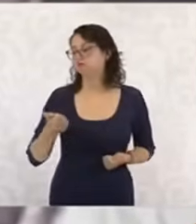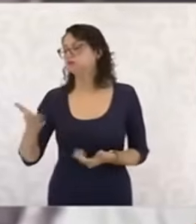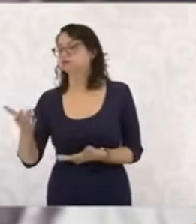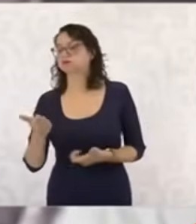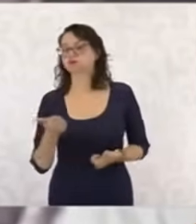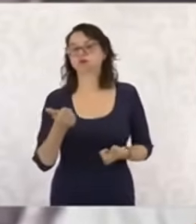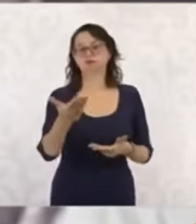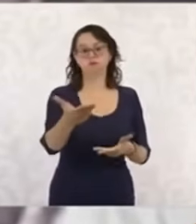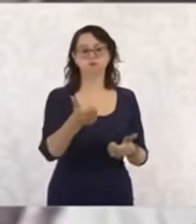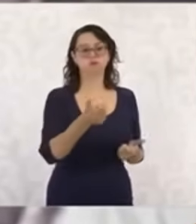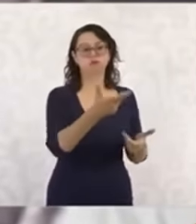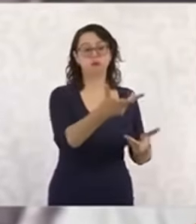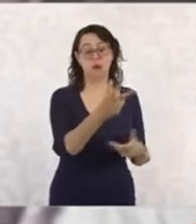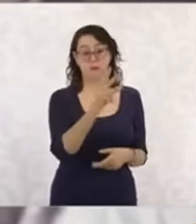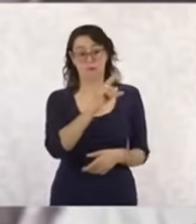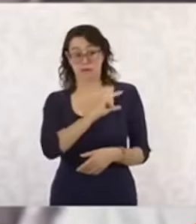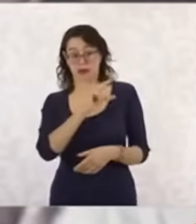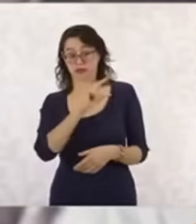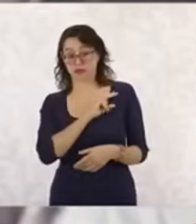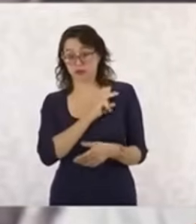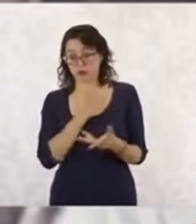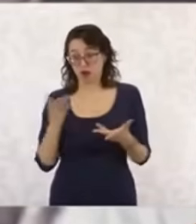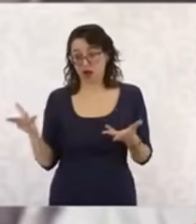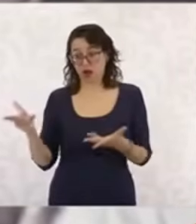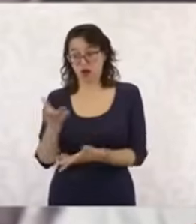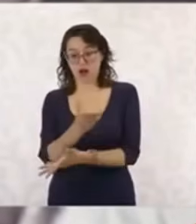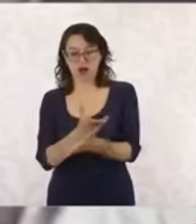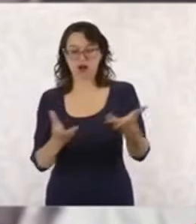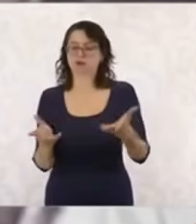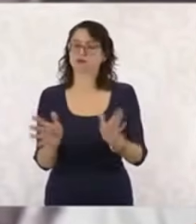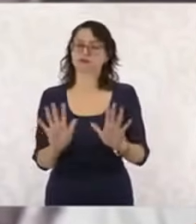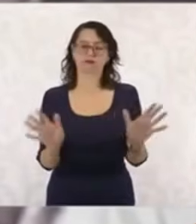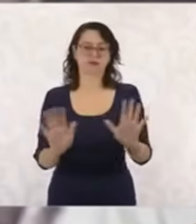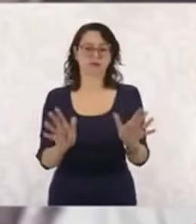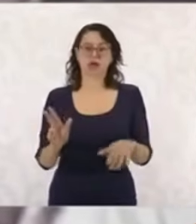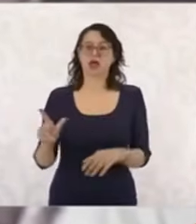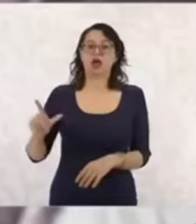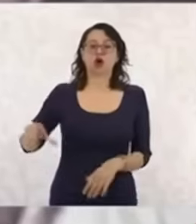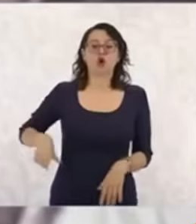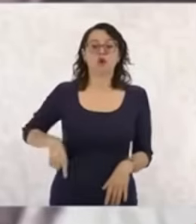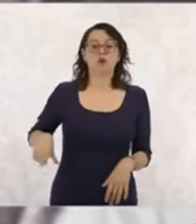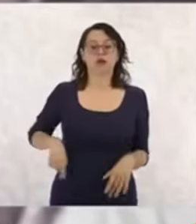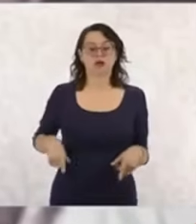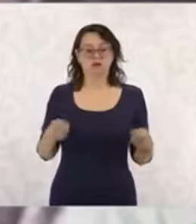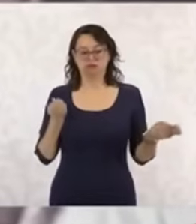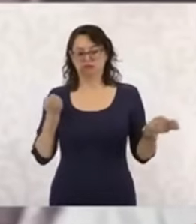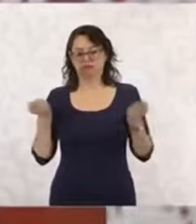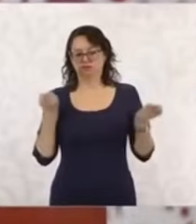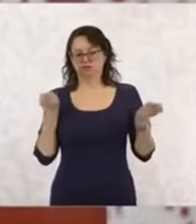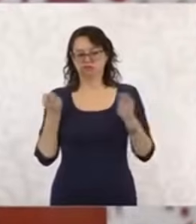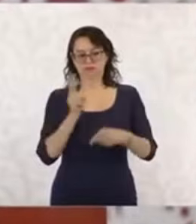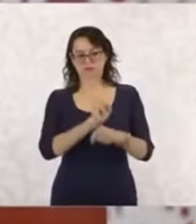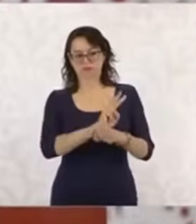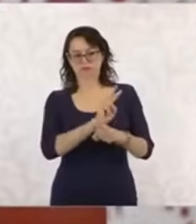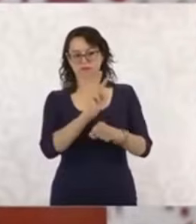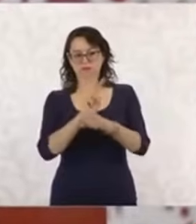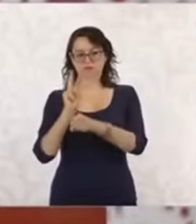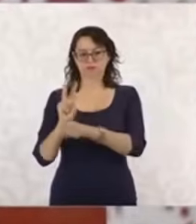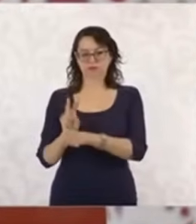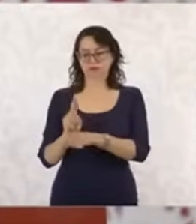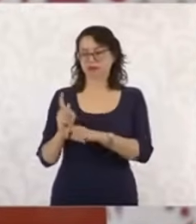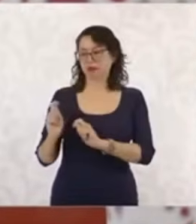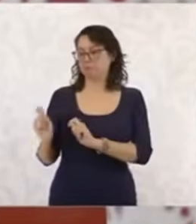tenga tratos entre particulares, sino que sea la autoridad la que rija este proceso de transiciones en el país, es decir, que no se